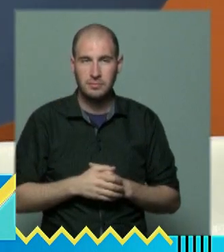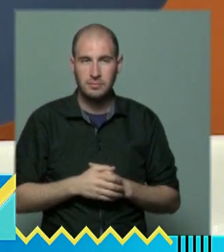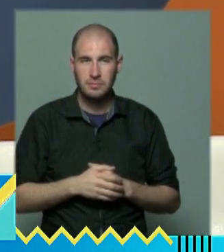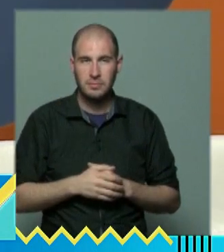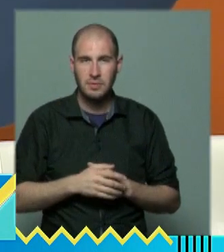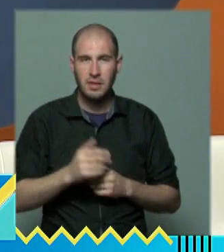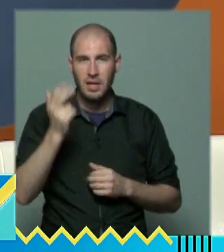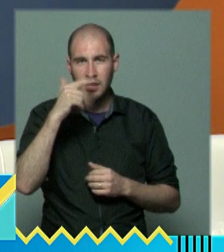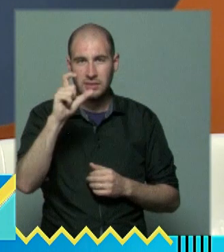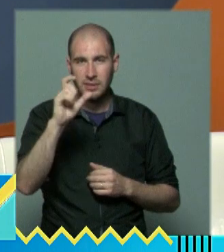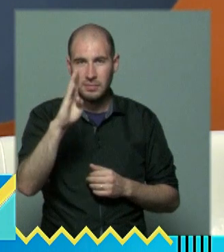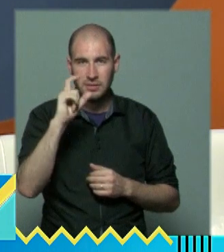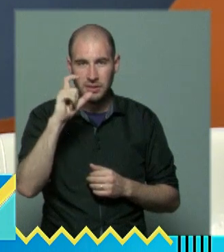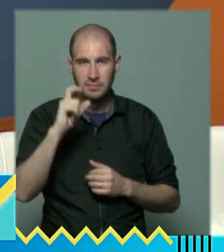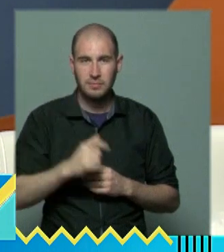del HSBC,